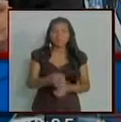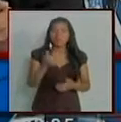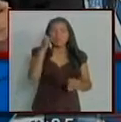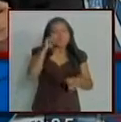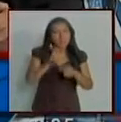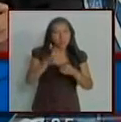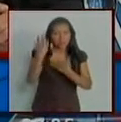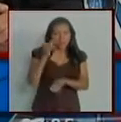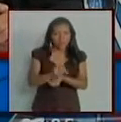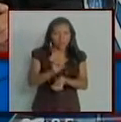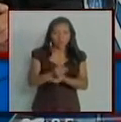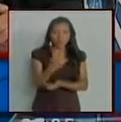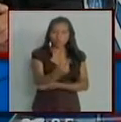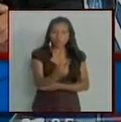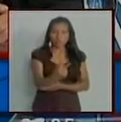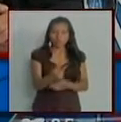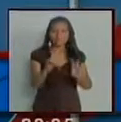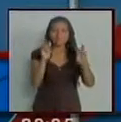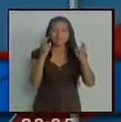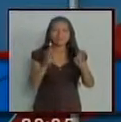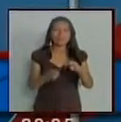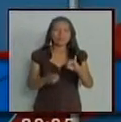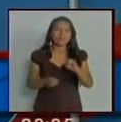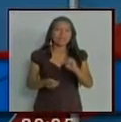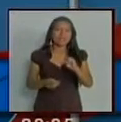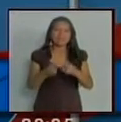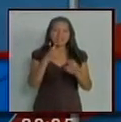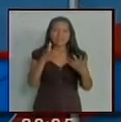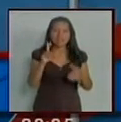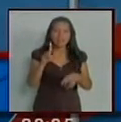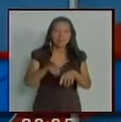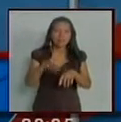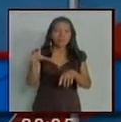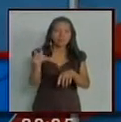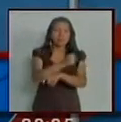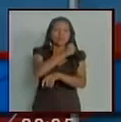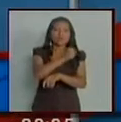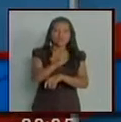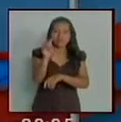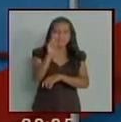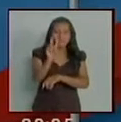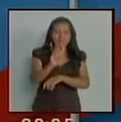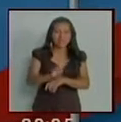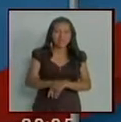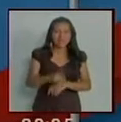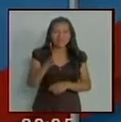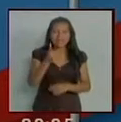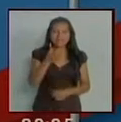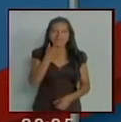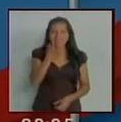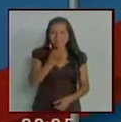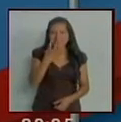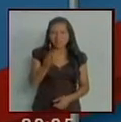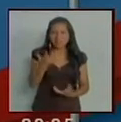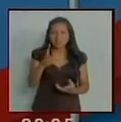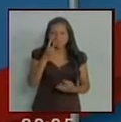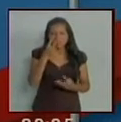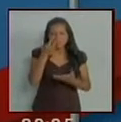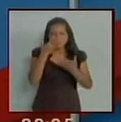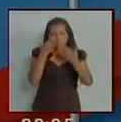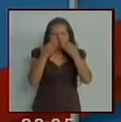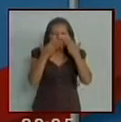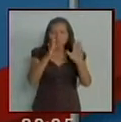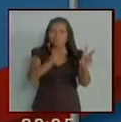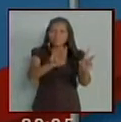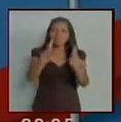hay dos casos que me ha tocado con el asunto de la miasis. Las moscas verdes de la manzana, cuando huelen a infección, hay mucha